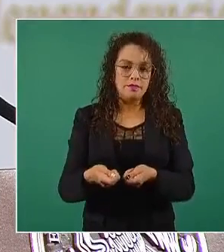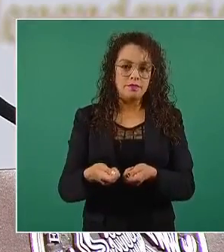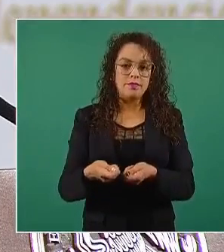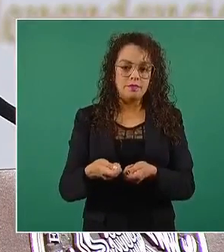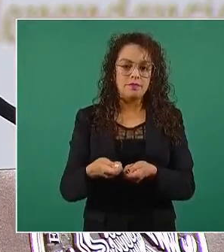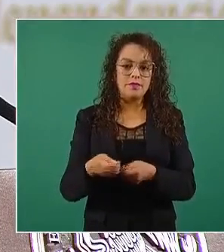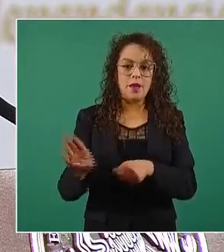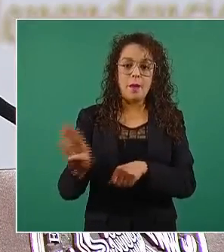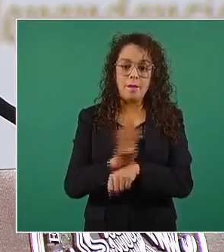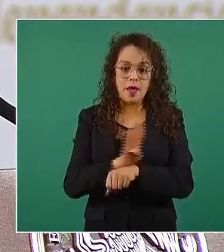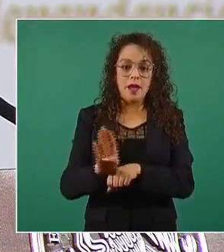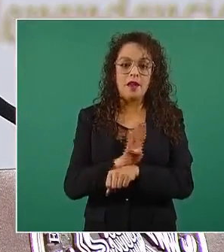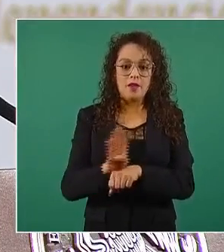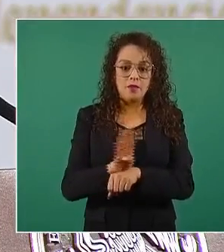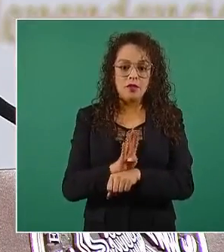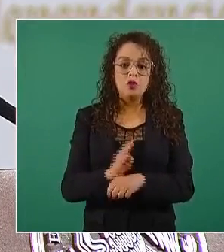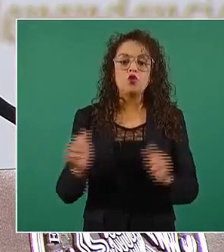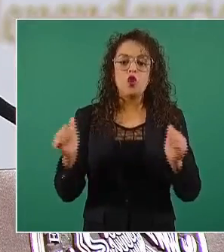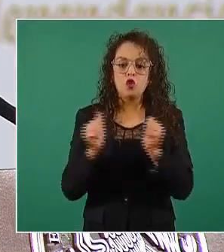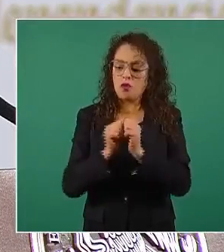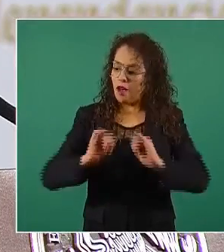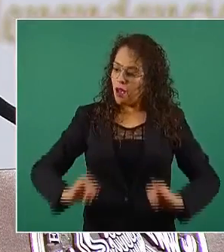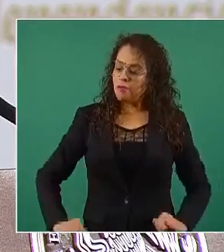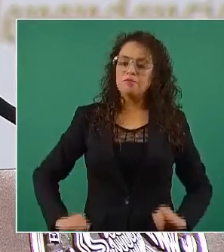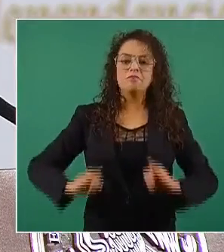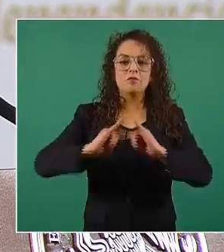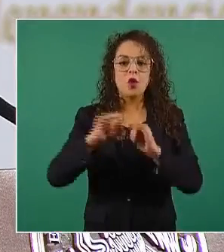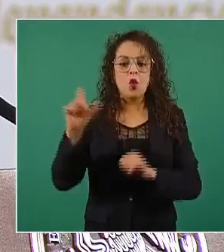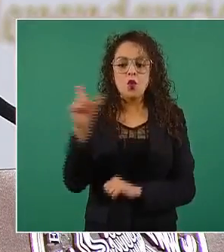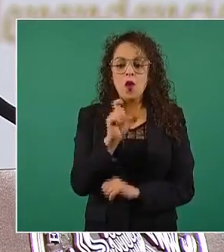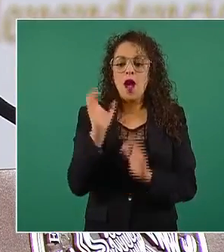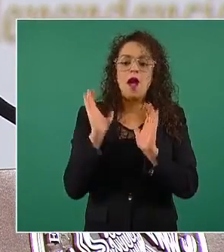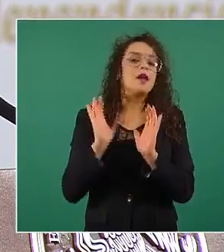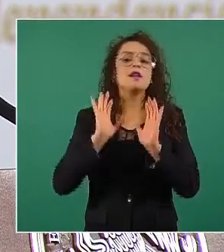a los beneficiarios a través de las instituciones una vez que se ha